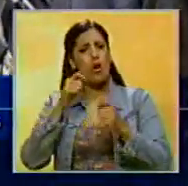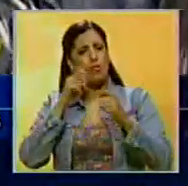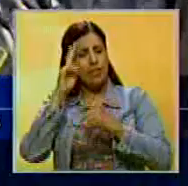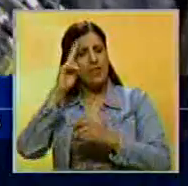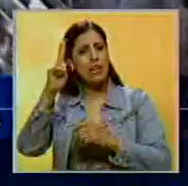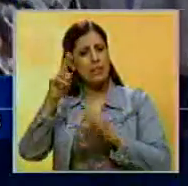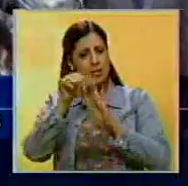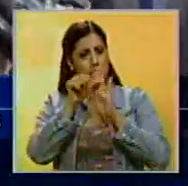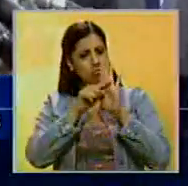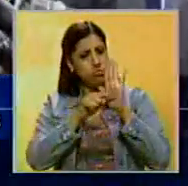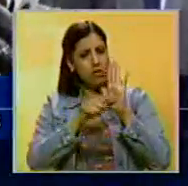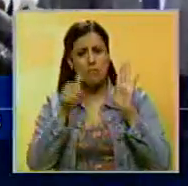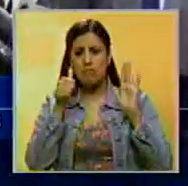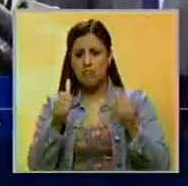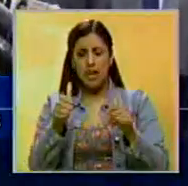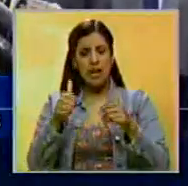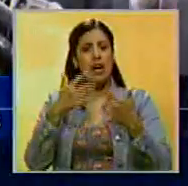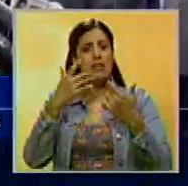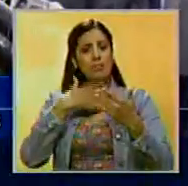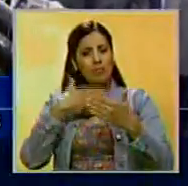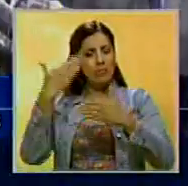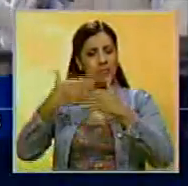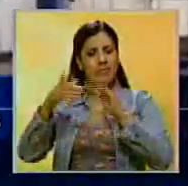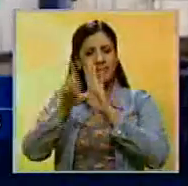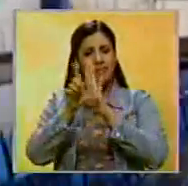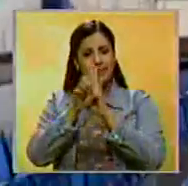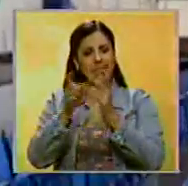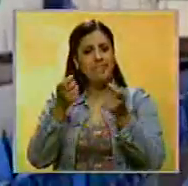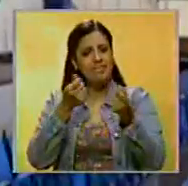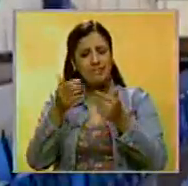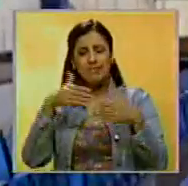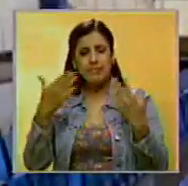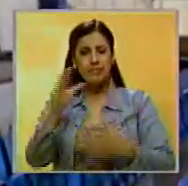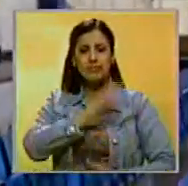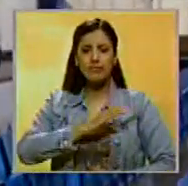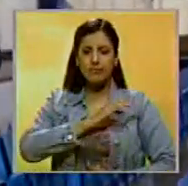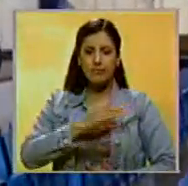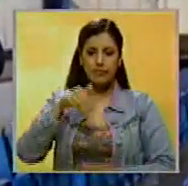ha respetado estrictamente los límites legales en cuanto a recursos para comisios electorales